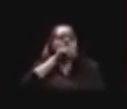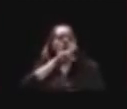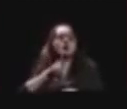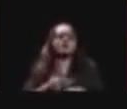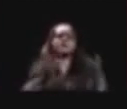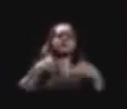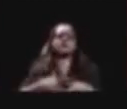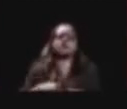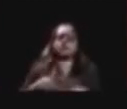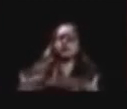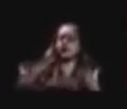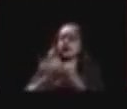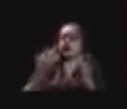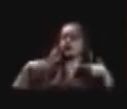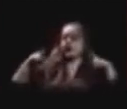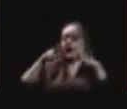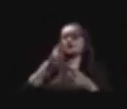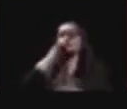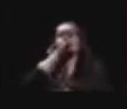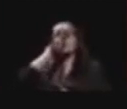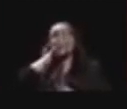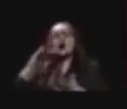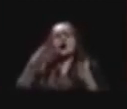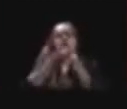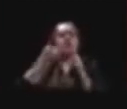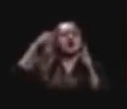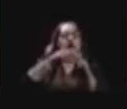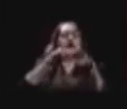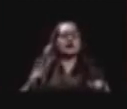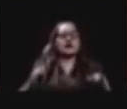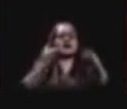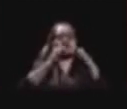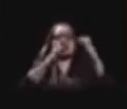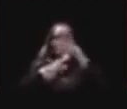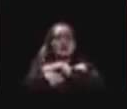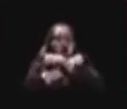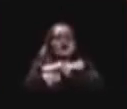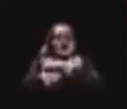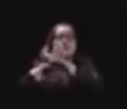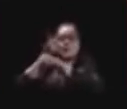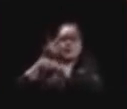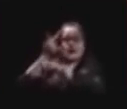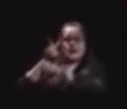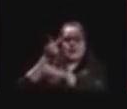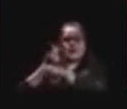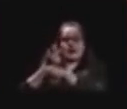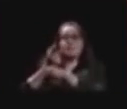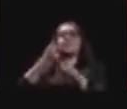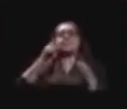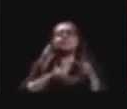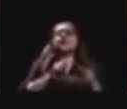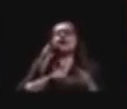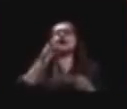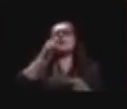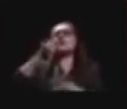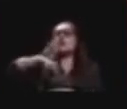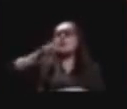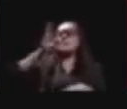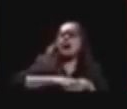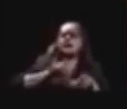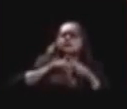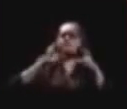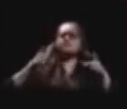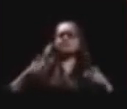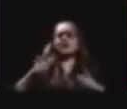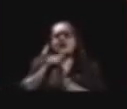Mejoraremos con docentes y padres de familia el Instituto de Educación Media Superior y lo